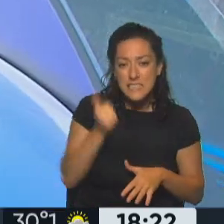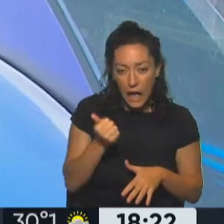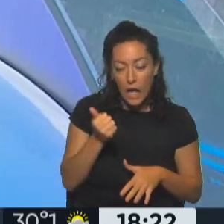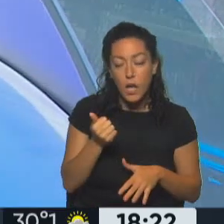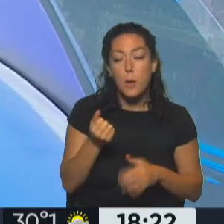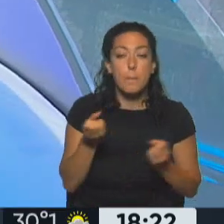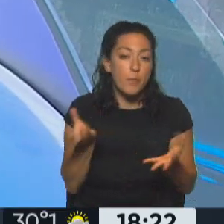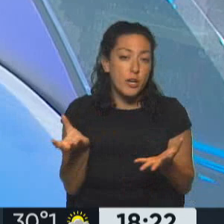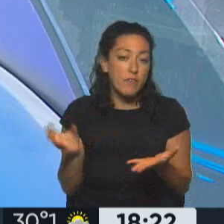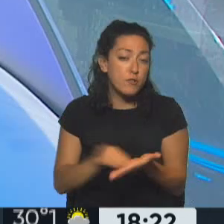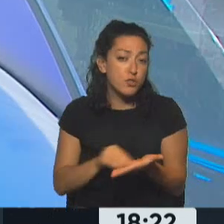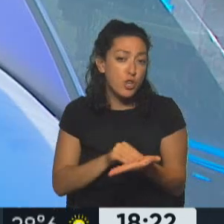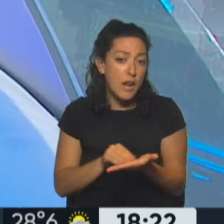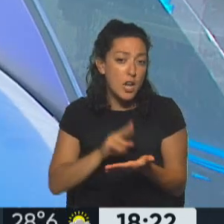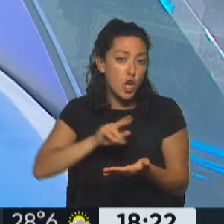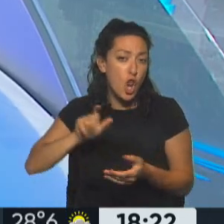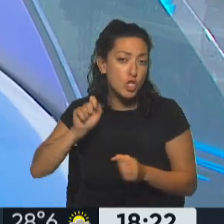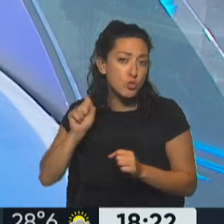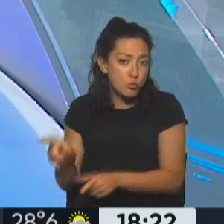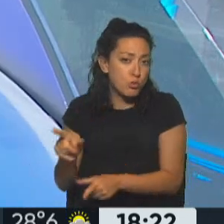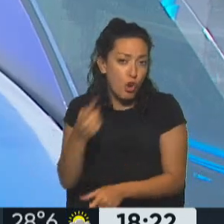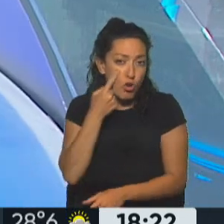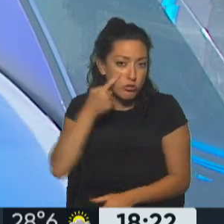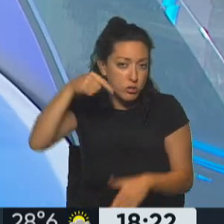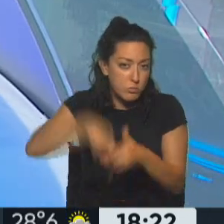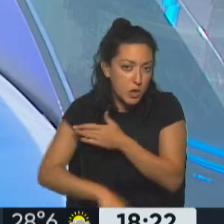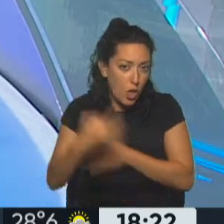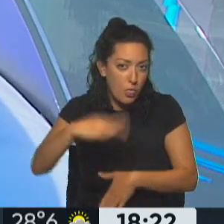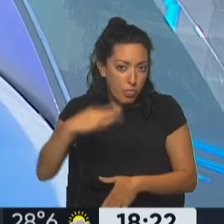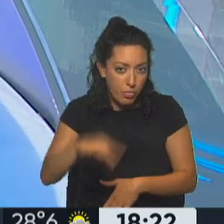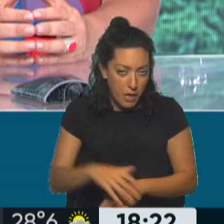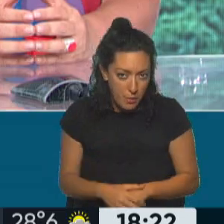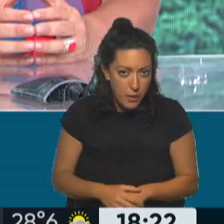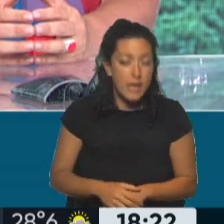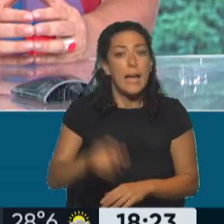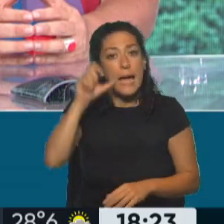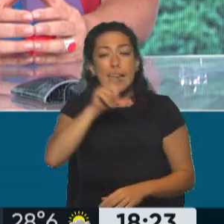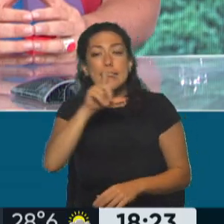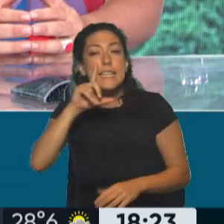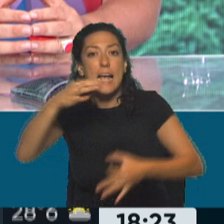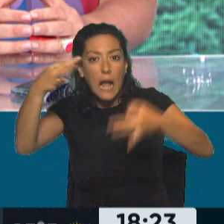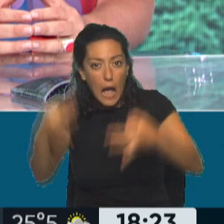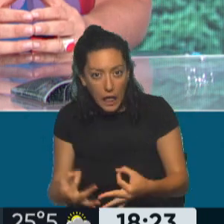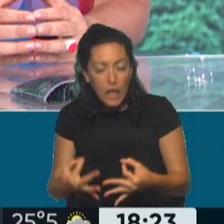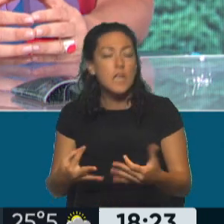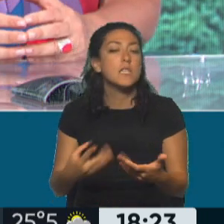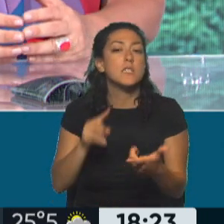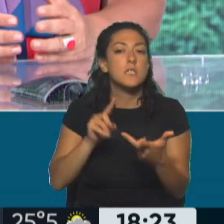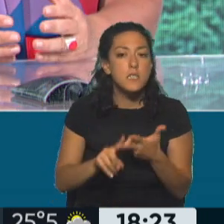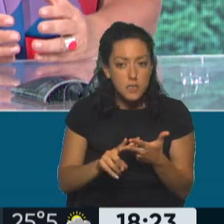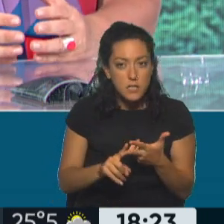funcionario en su cargo tiene que tener idoneidad, tiene que ser probo éticamente, y